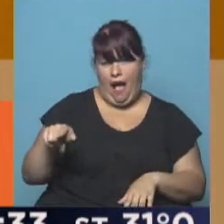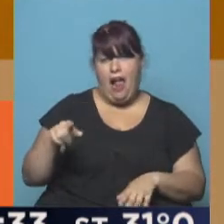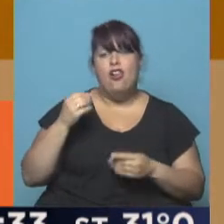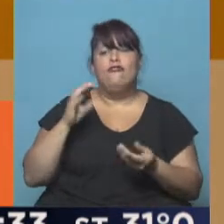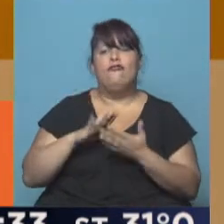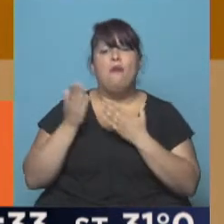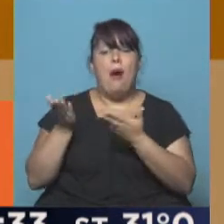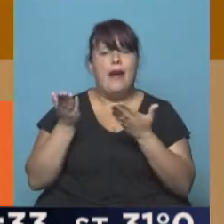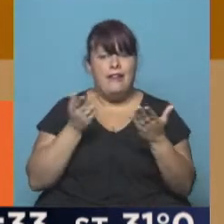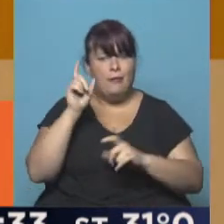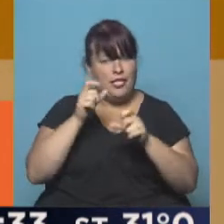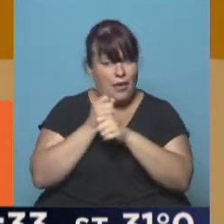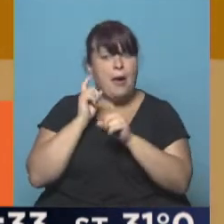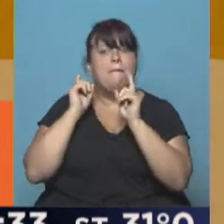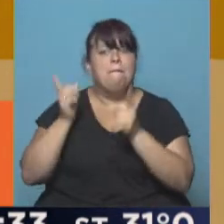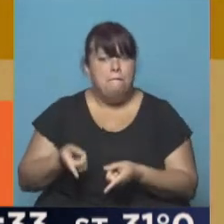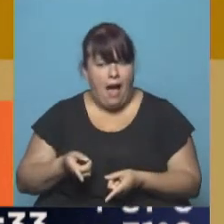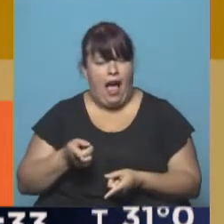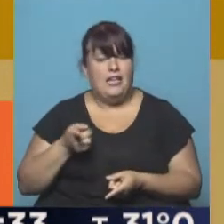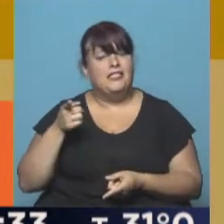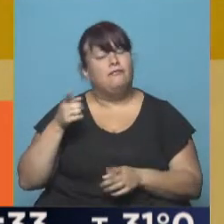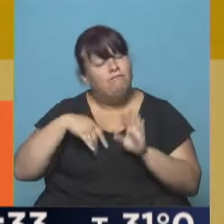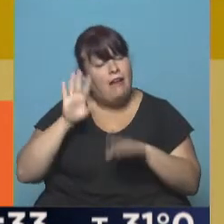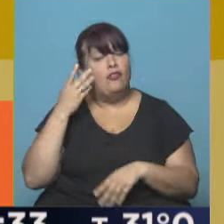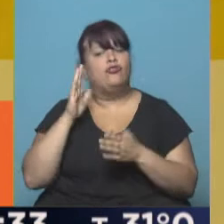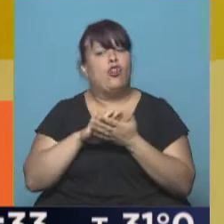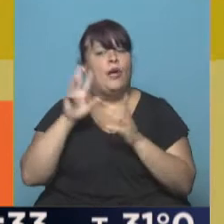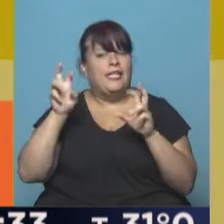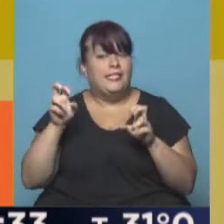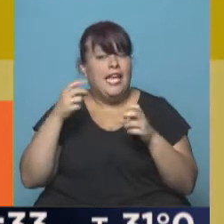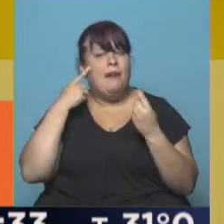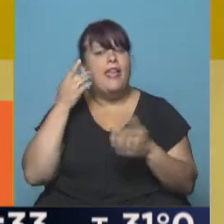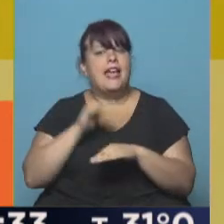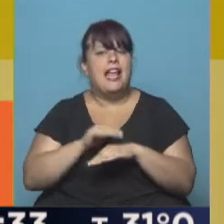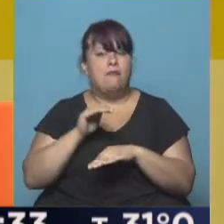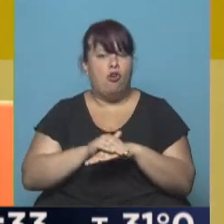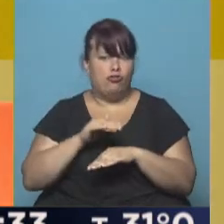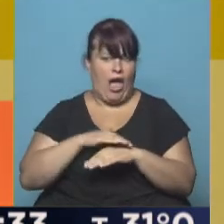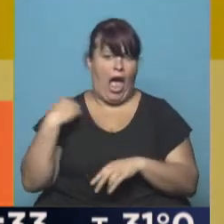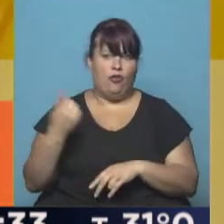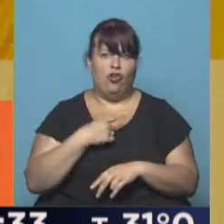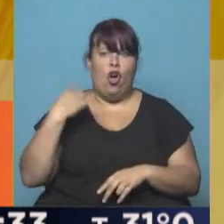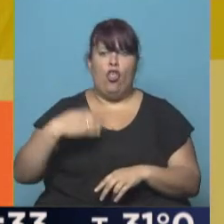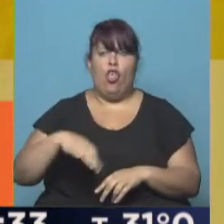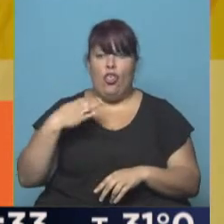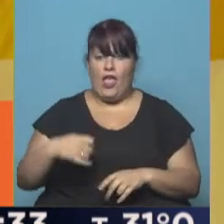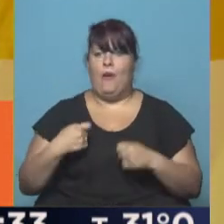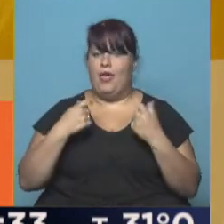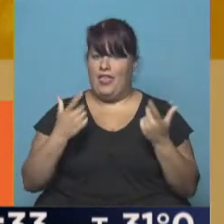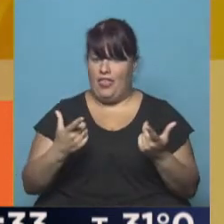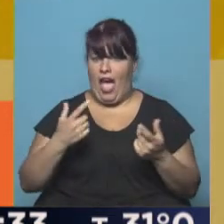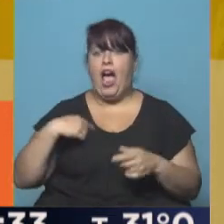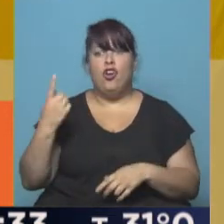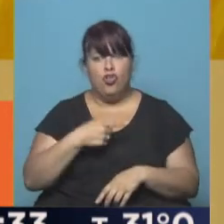los beneficios para los trabajadores, sino también y sobre todo en términos de la señal de responsabilidad que tenemos que brindar a aquellos